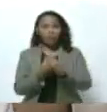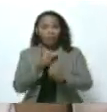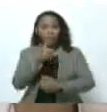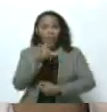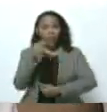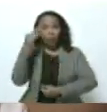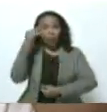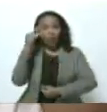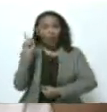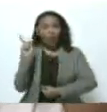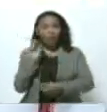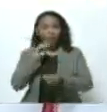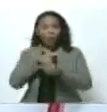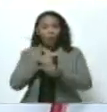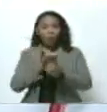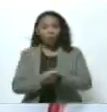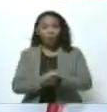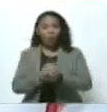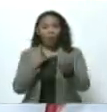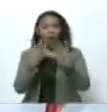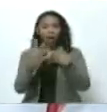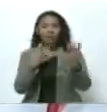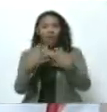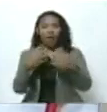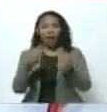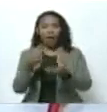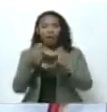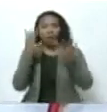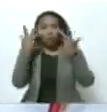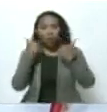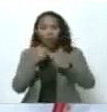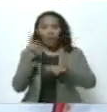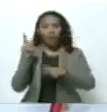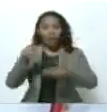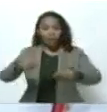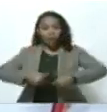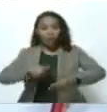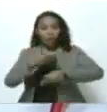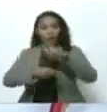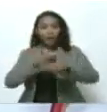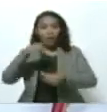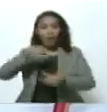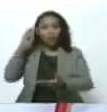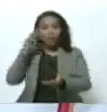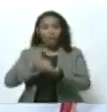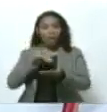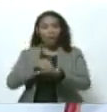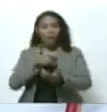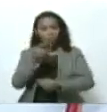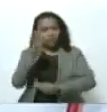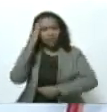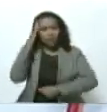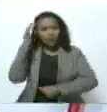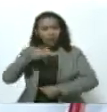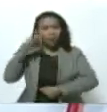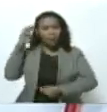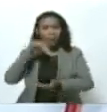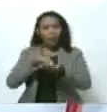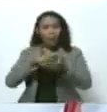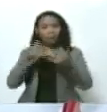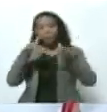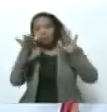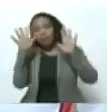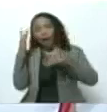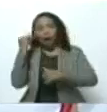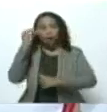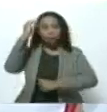en la instalación de la Feria Caprina Ovina, que es parte del esfuerzo que se está haciendo en Miranda. Usted sabe que Miranda, a pesar de que tiene un gran